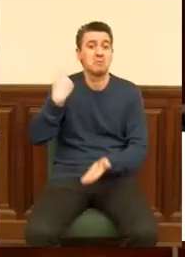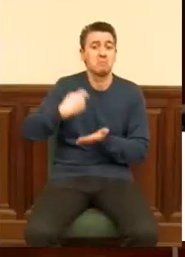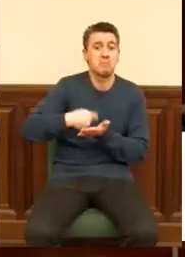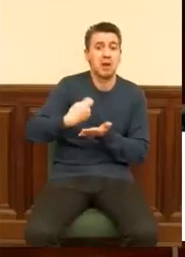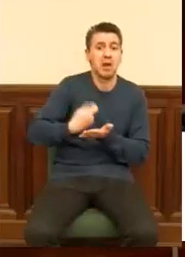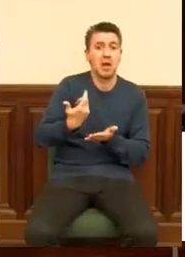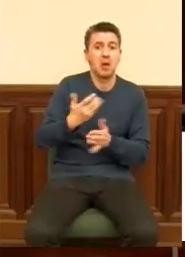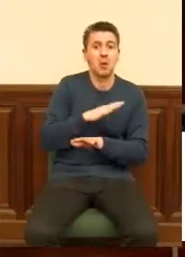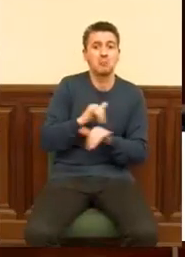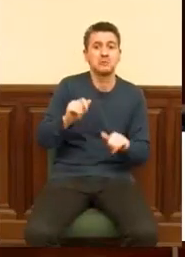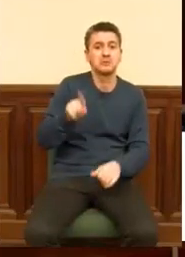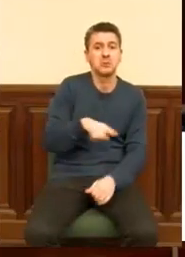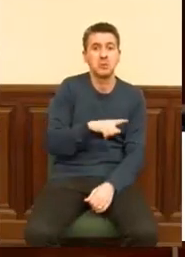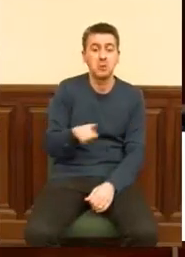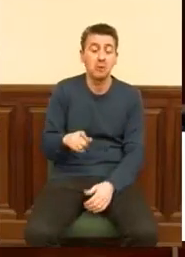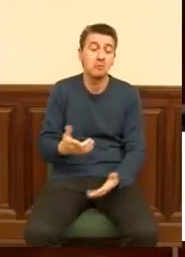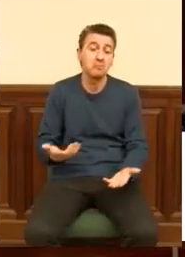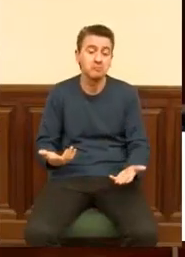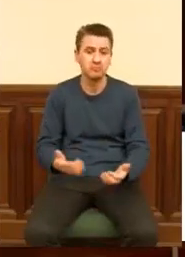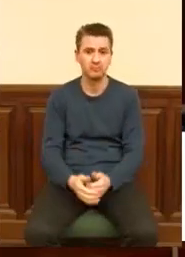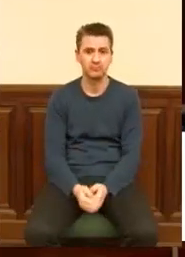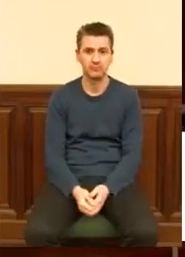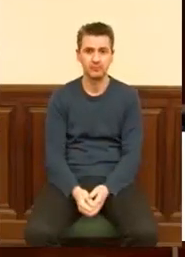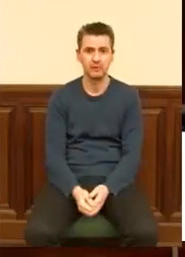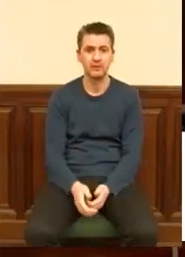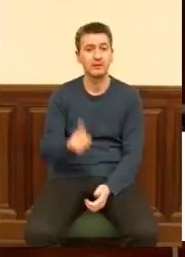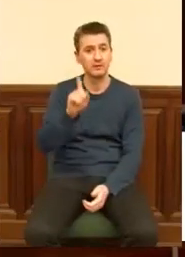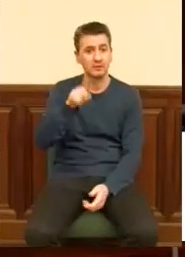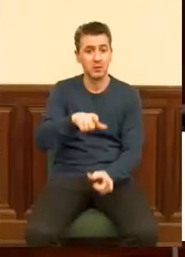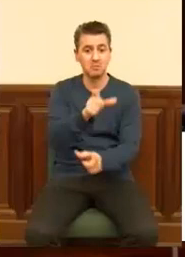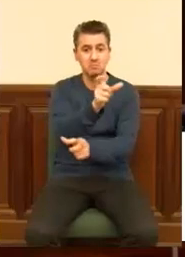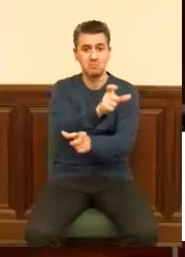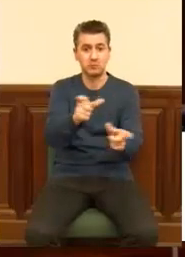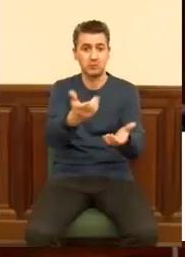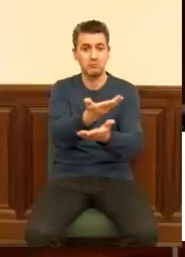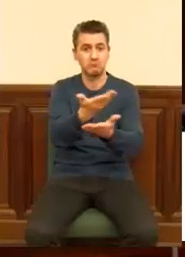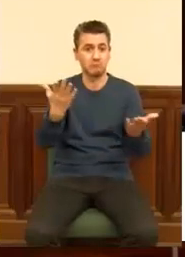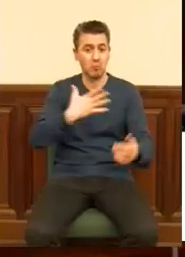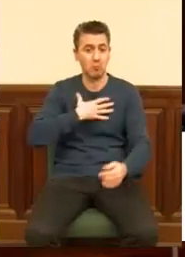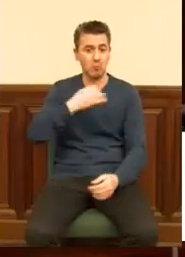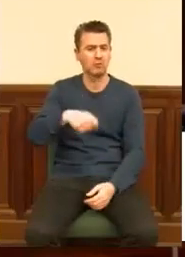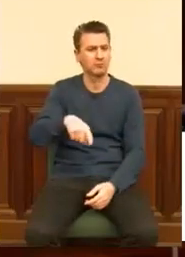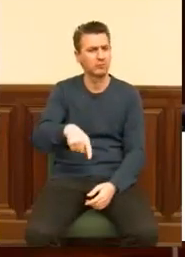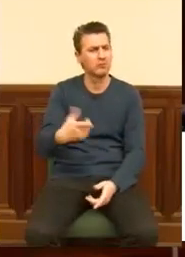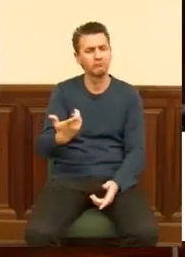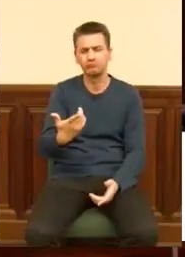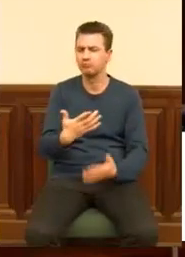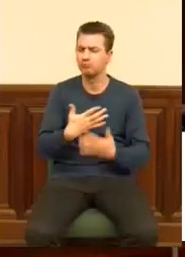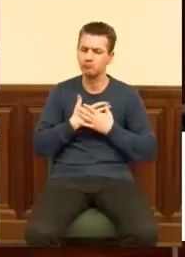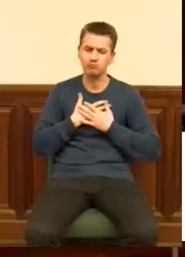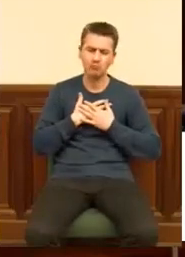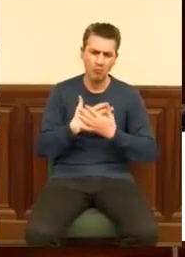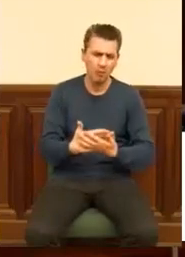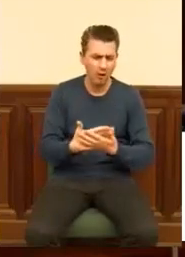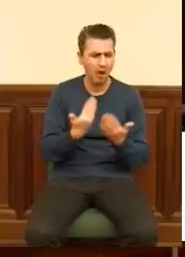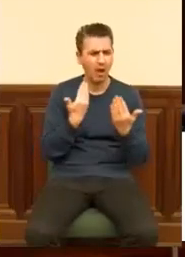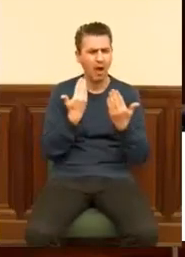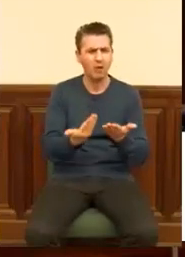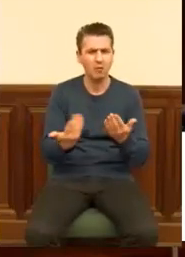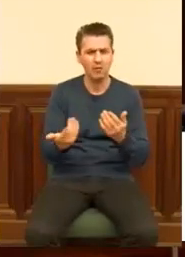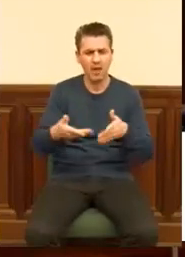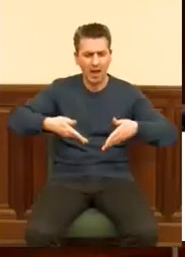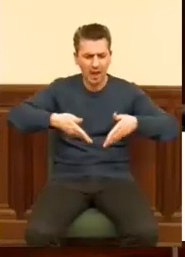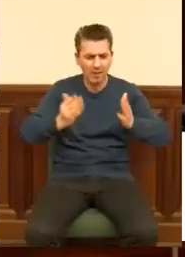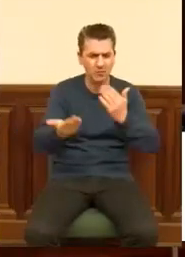compensar todas ellas, y también el compromiso de la ciudadanía, que no tuvo ninguna duda en salir a la calle a despejar